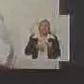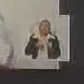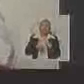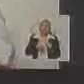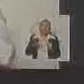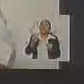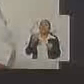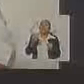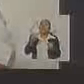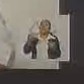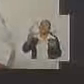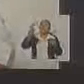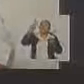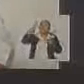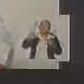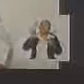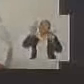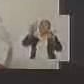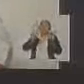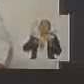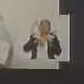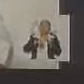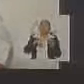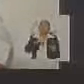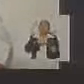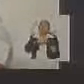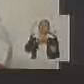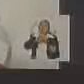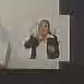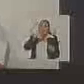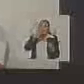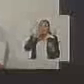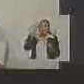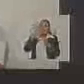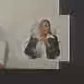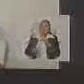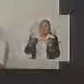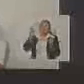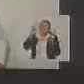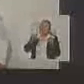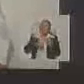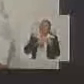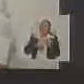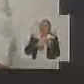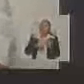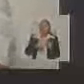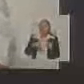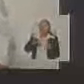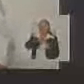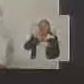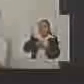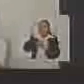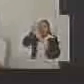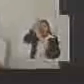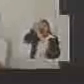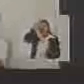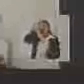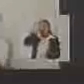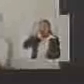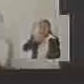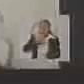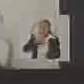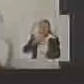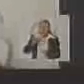hijos estén después de la escuela. Los centros de cultura, que actualmente se encuentran